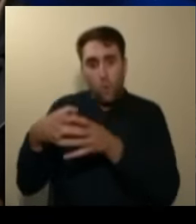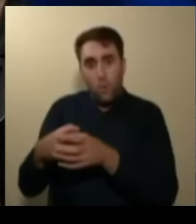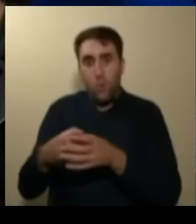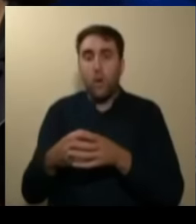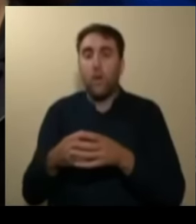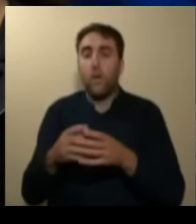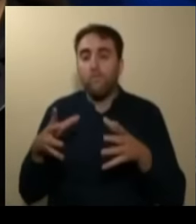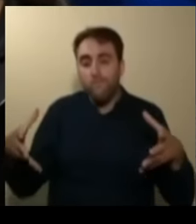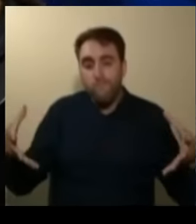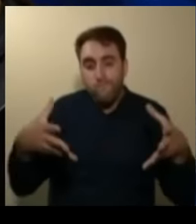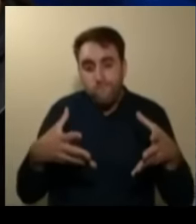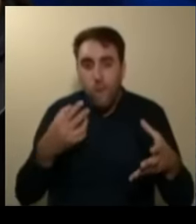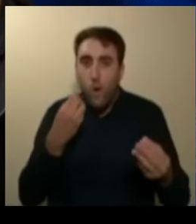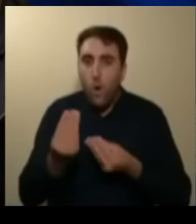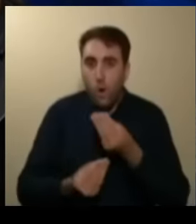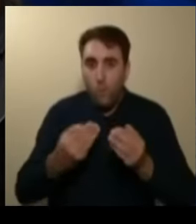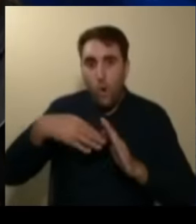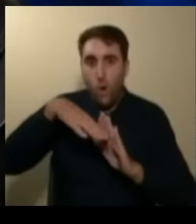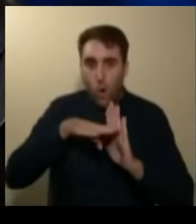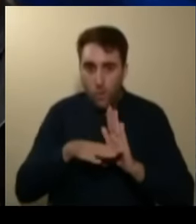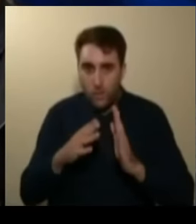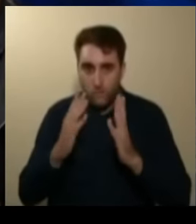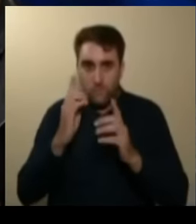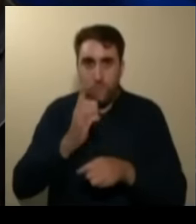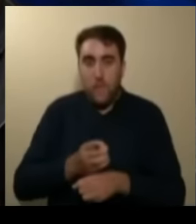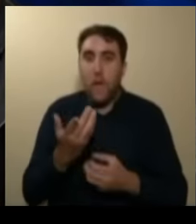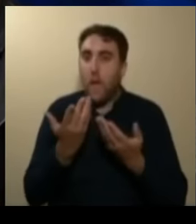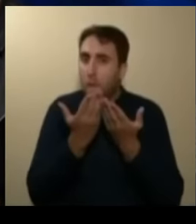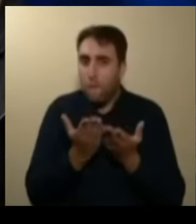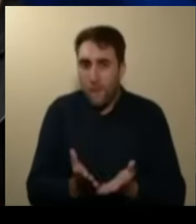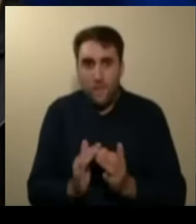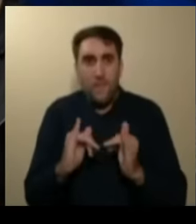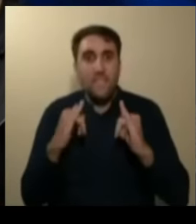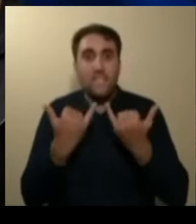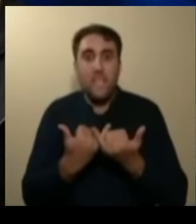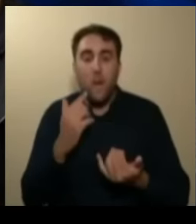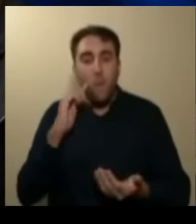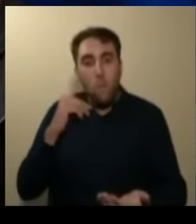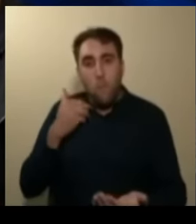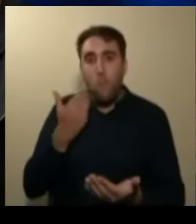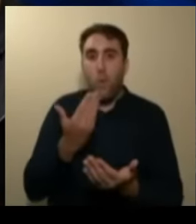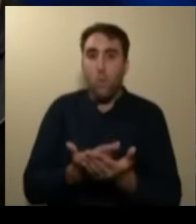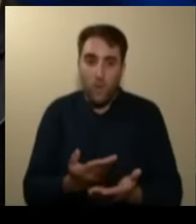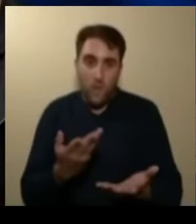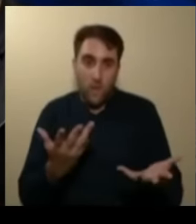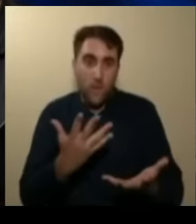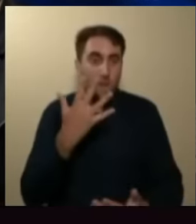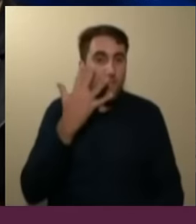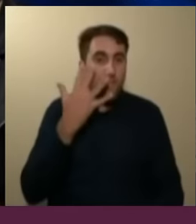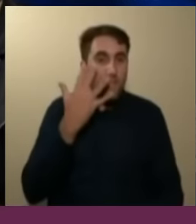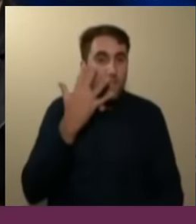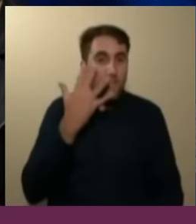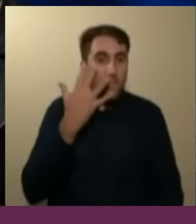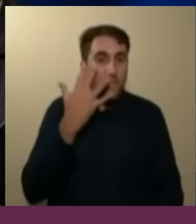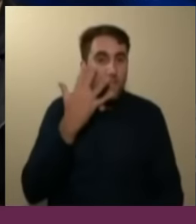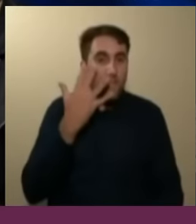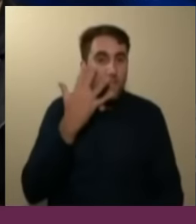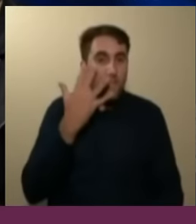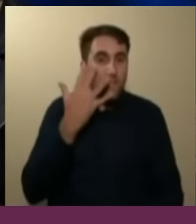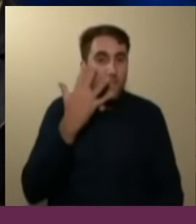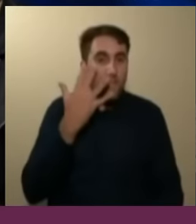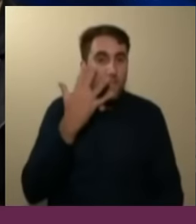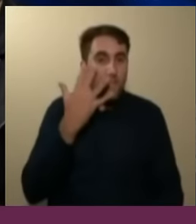campaña. Todo dispuesto entonces para comenzar a escuchar las propuestas de los senadores Mario Vergara del Frente Amplio y Gustavo